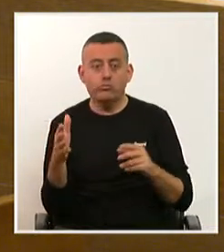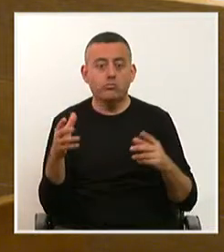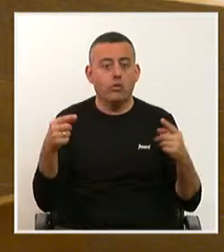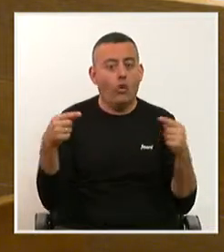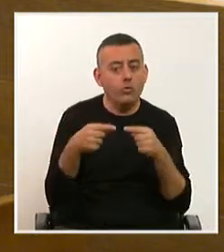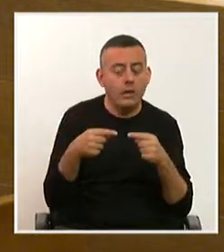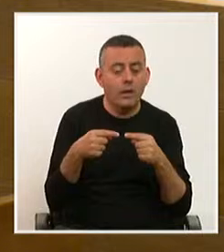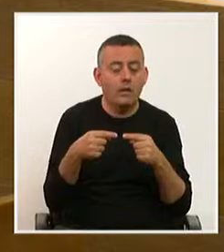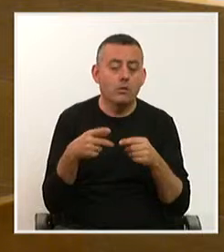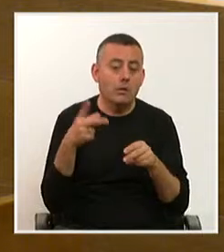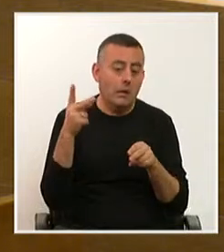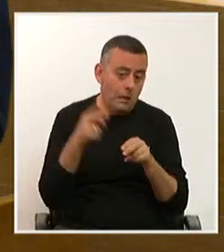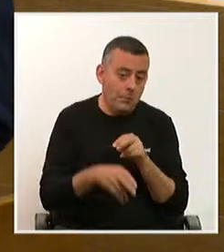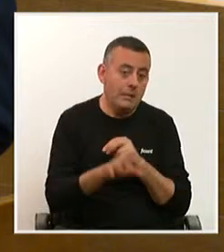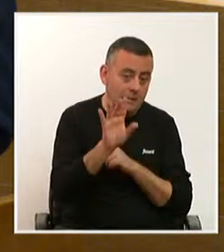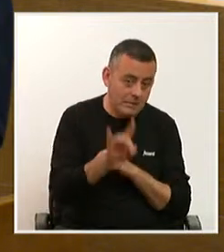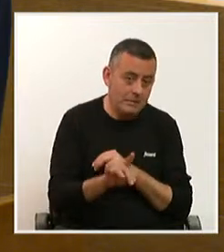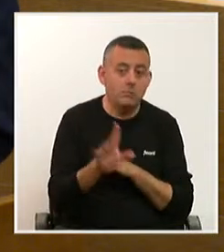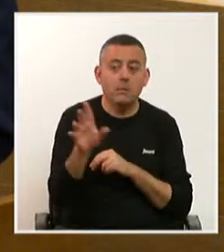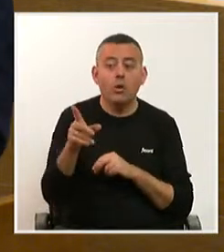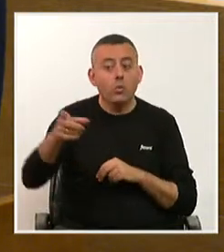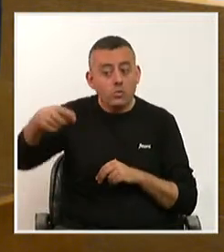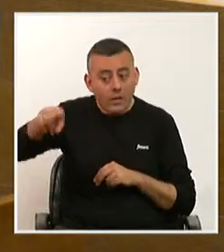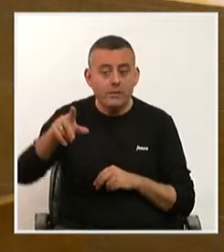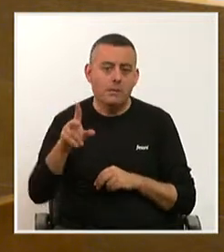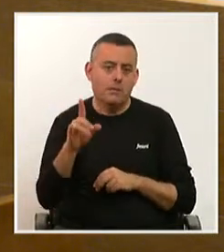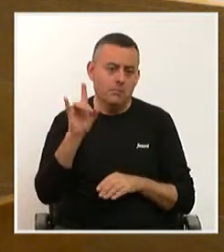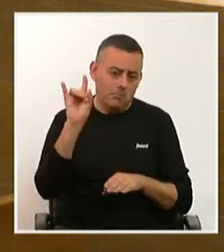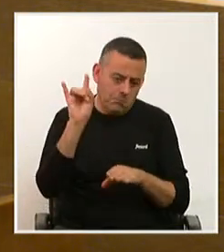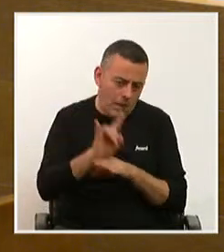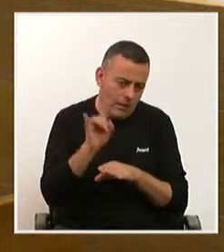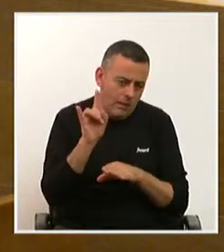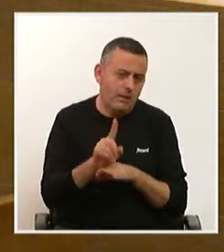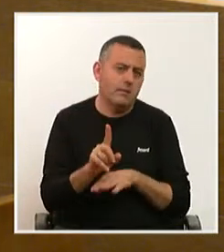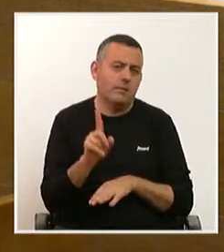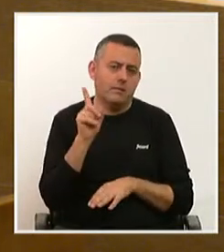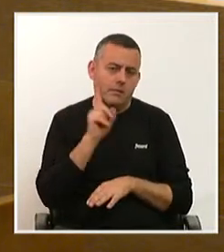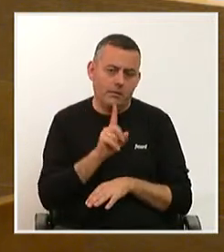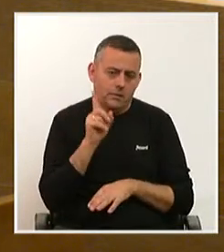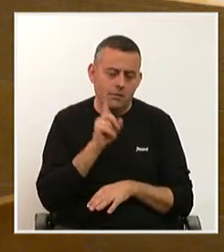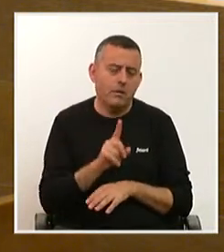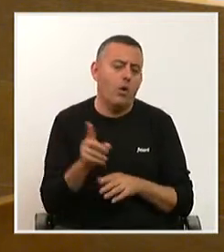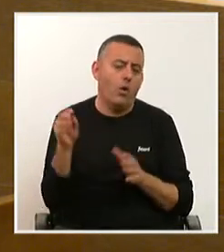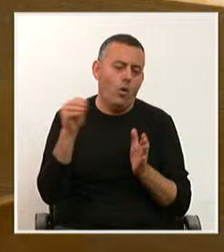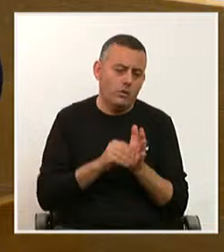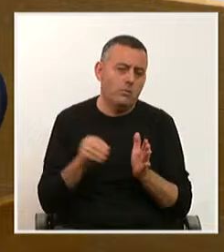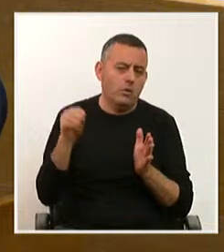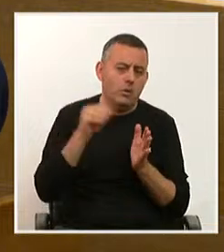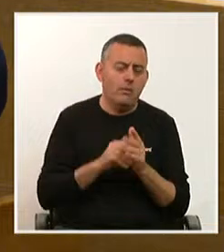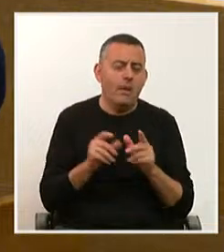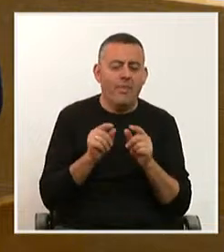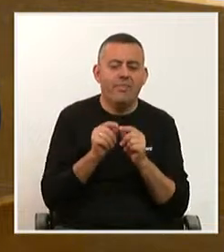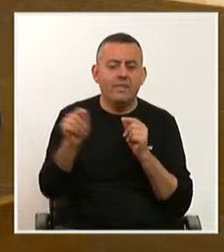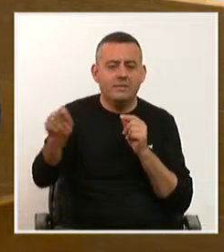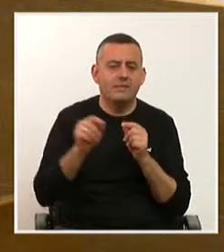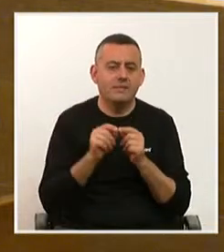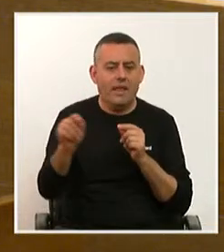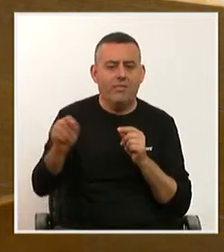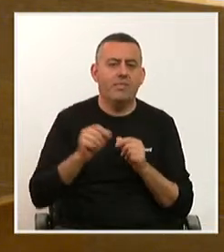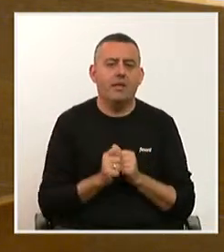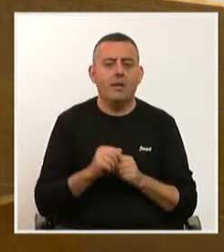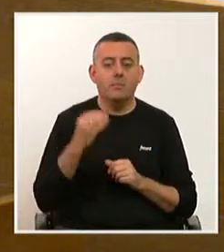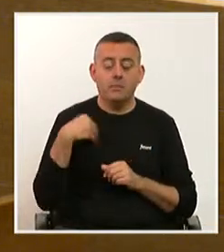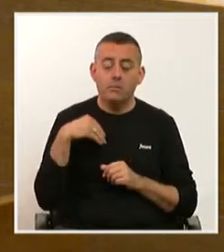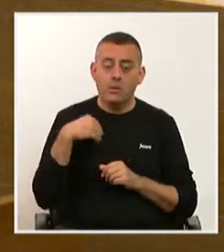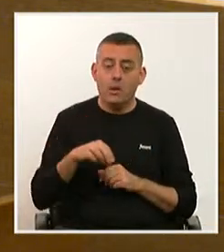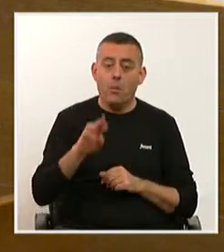mienten porque hablan e insisten y vuelven sobre las distancias entre salones de juego y en la pnl siguen con la